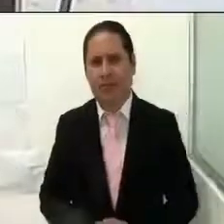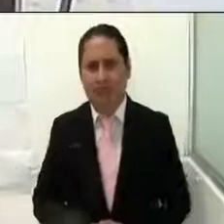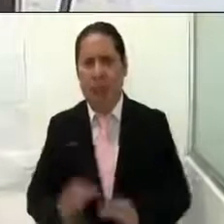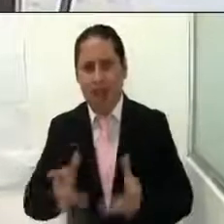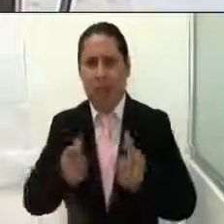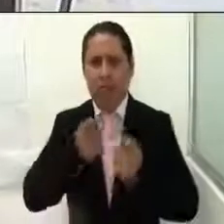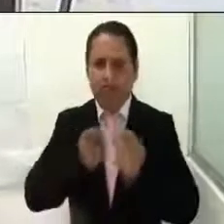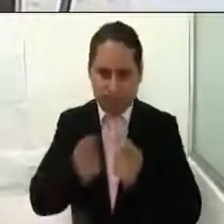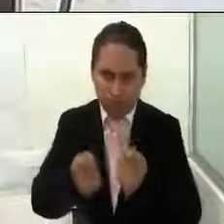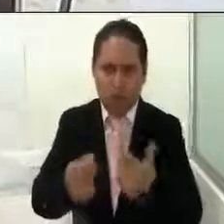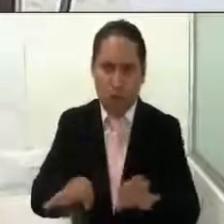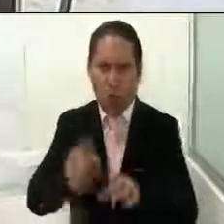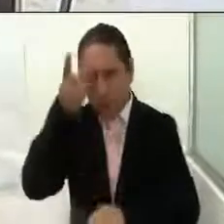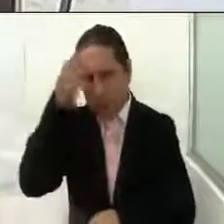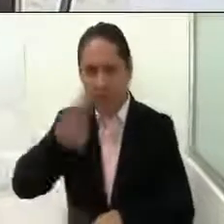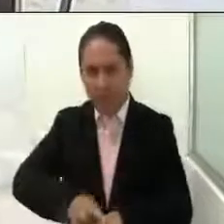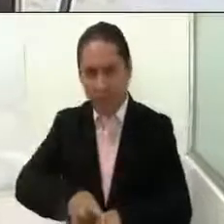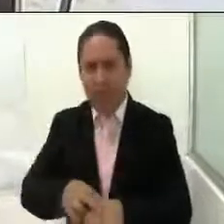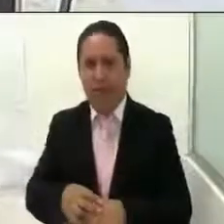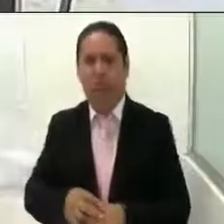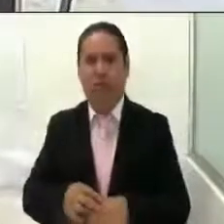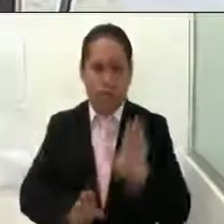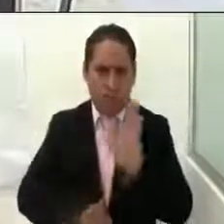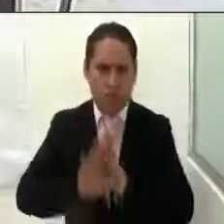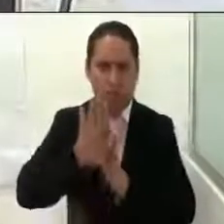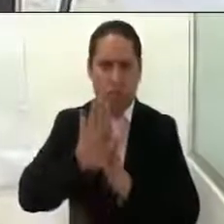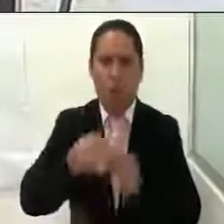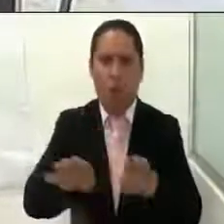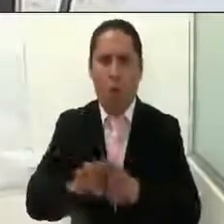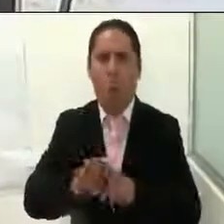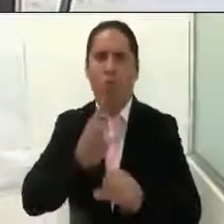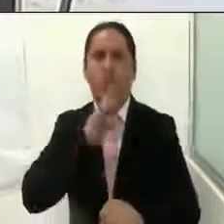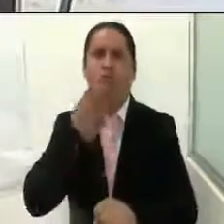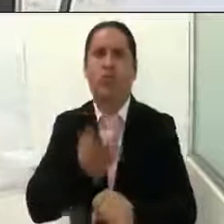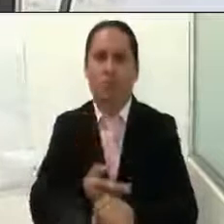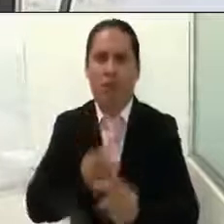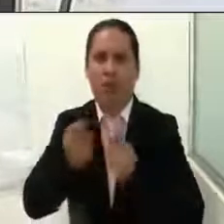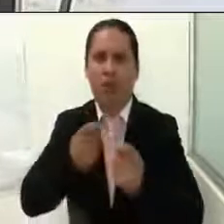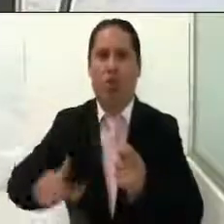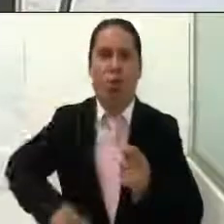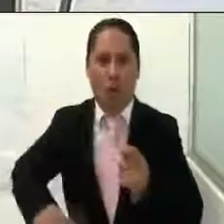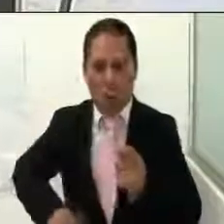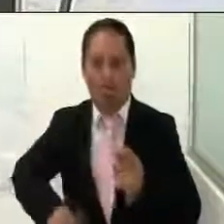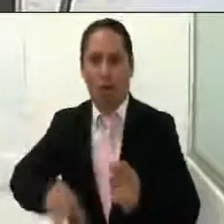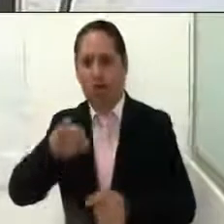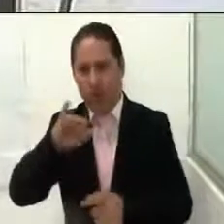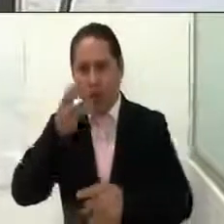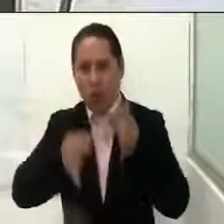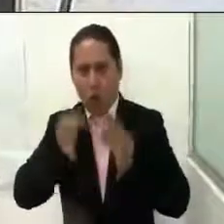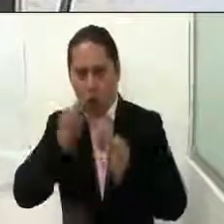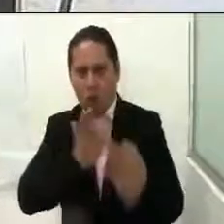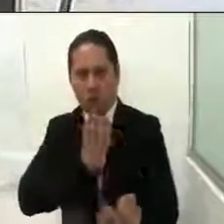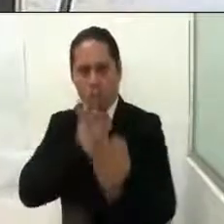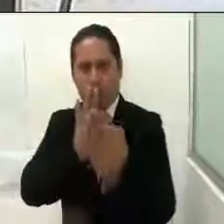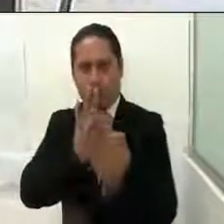dirección de lo contencioso- quien representa a la administración pública de gobierno en los juicios en los que es parte